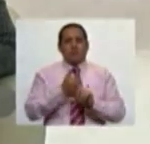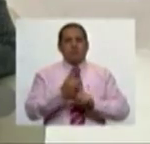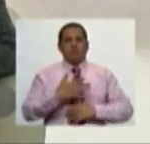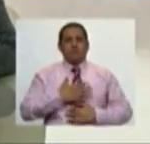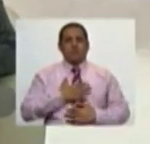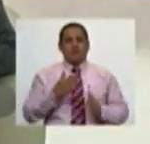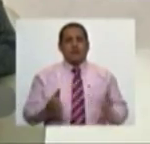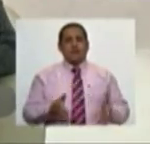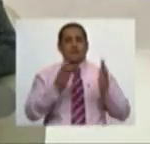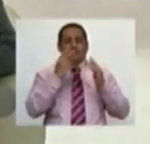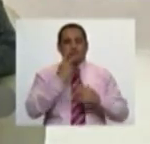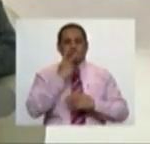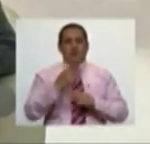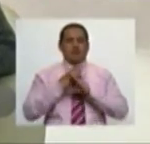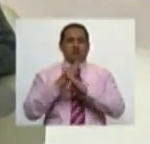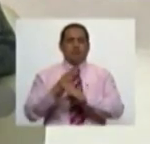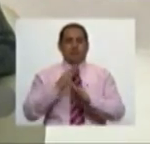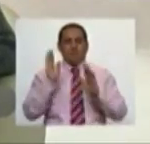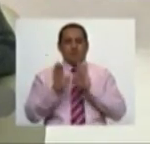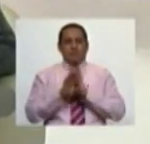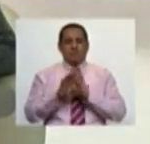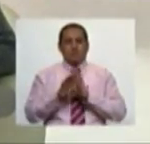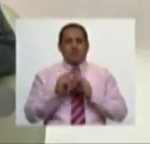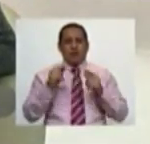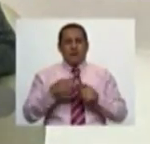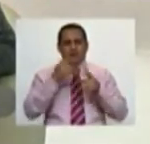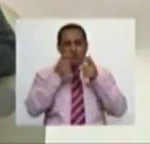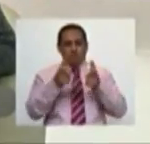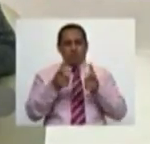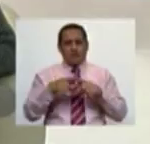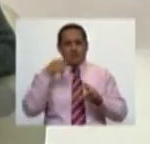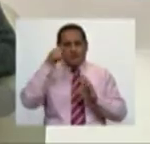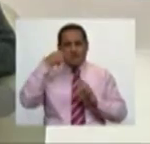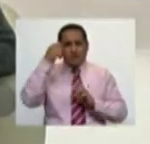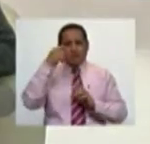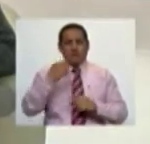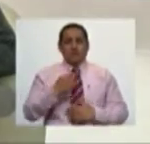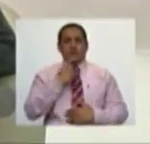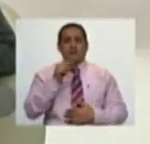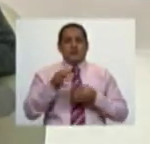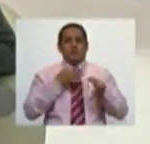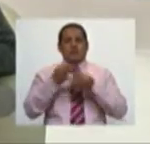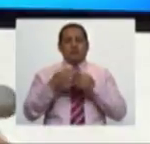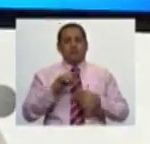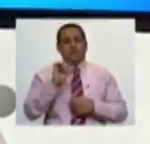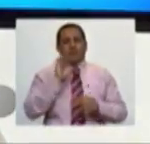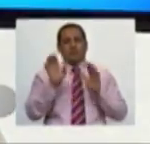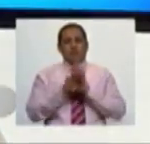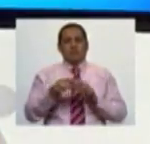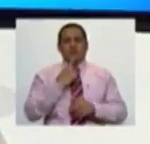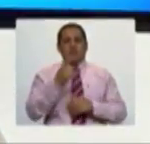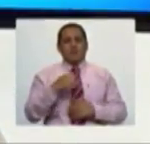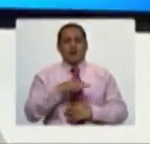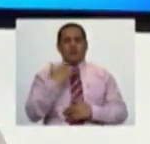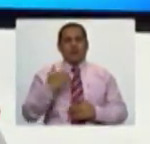es la propietaria del edificio la que se opone a esta vigilancia, a esta videovigilancia. Claro, aduciendo un poco